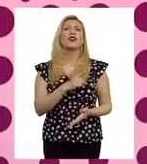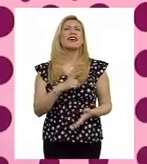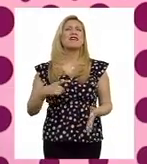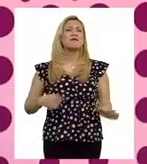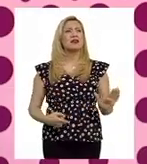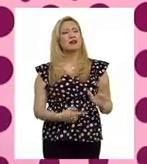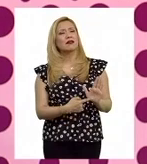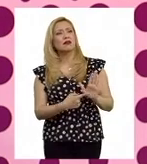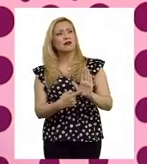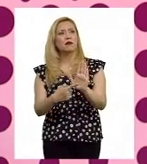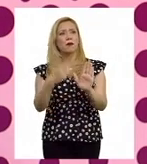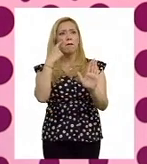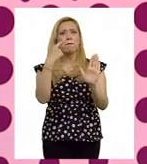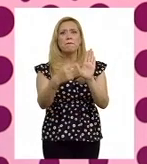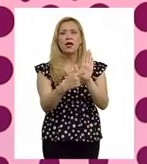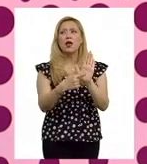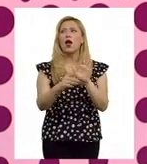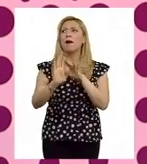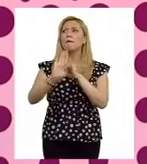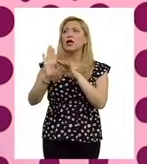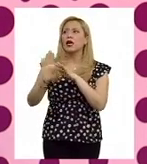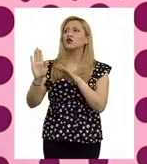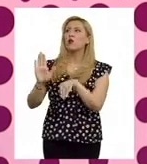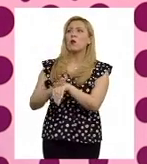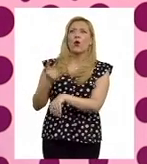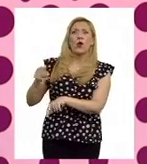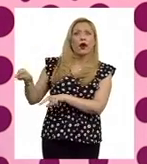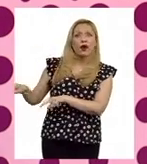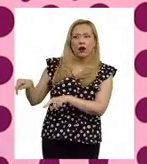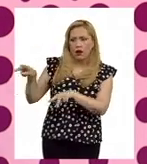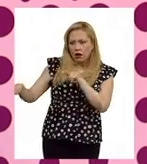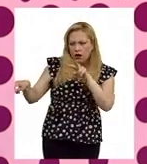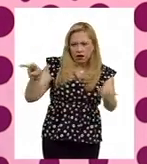de las migraciones, y hay que identificar también las